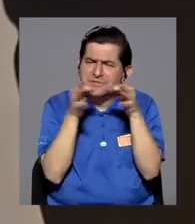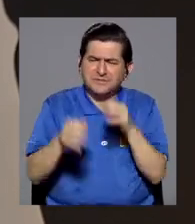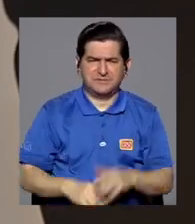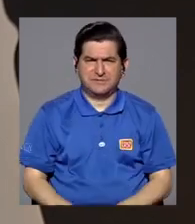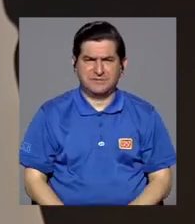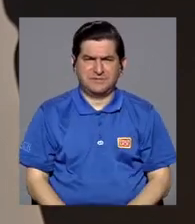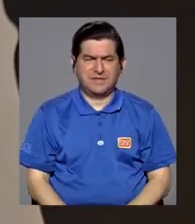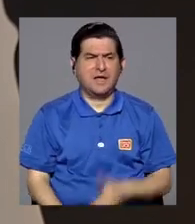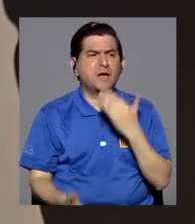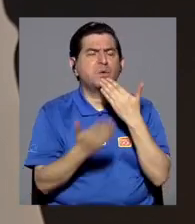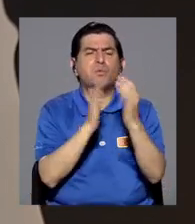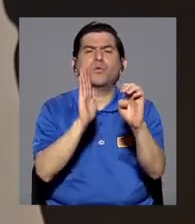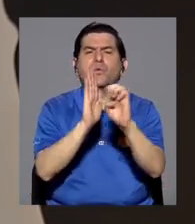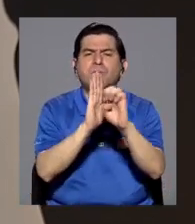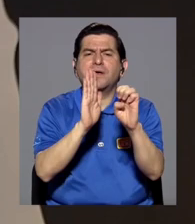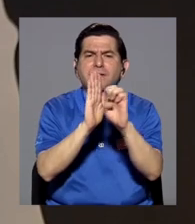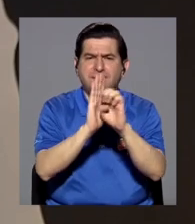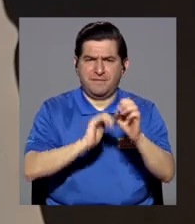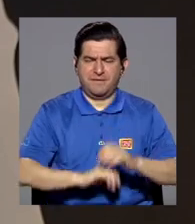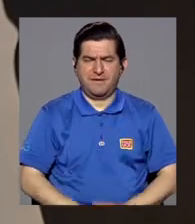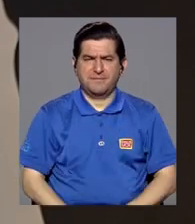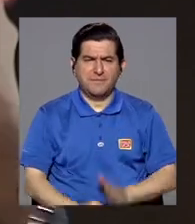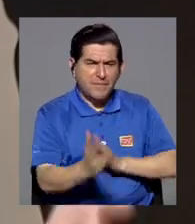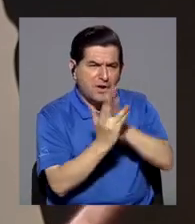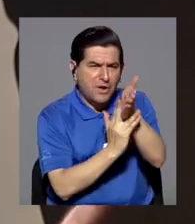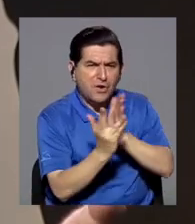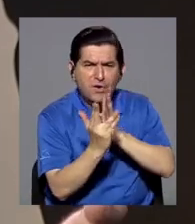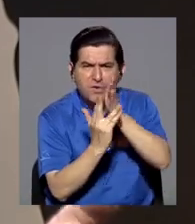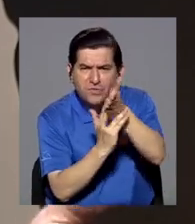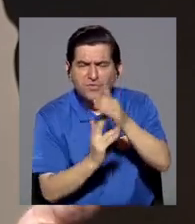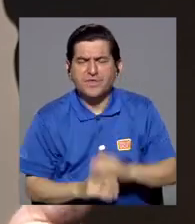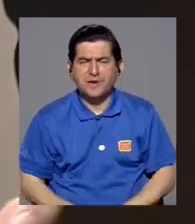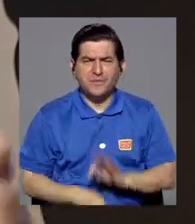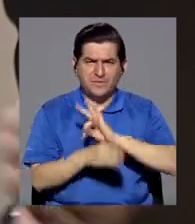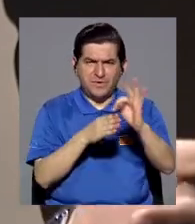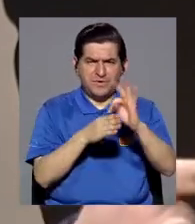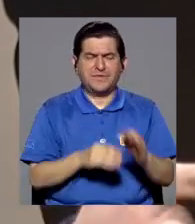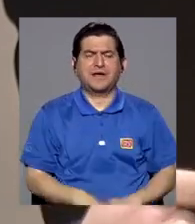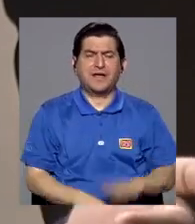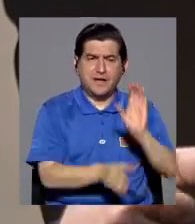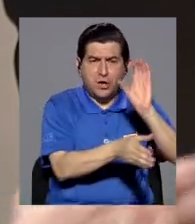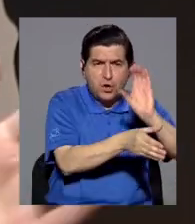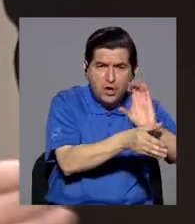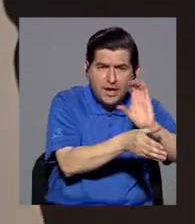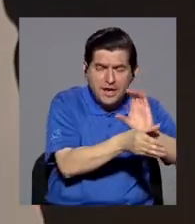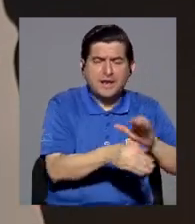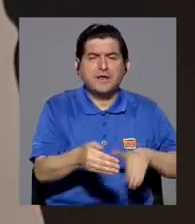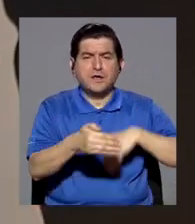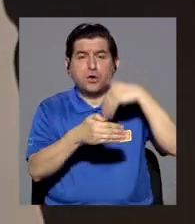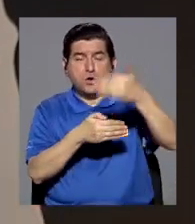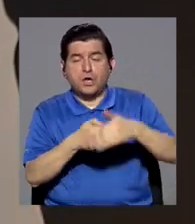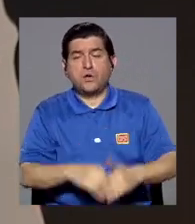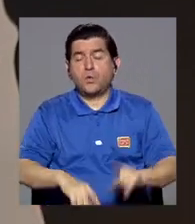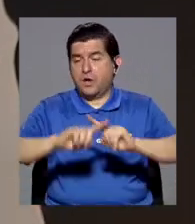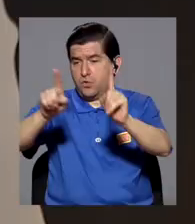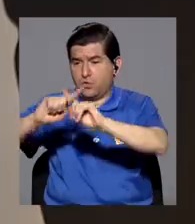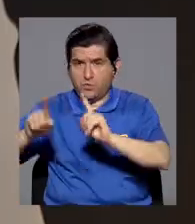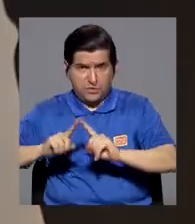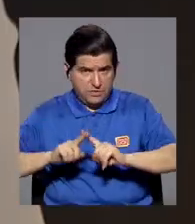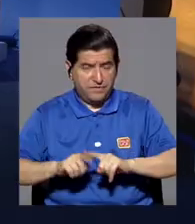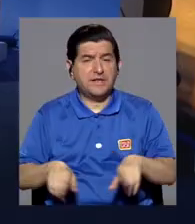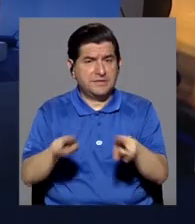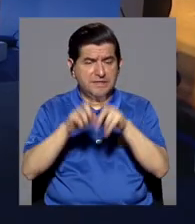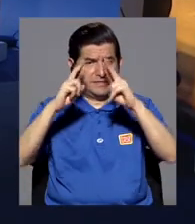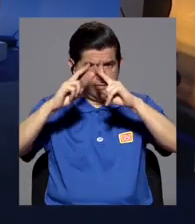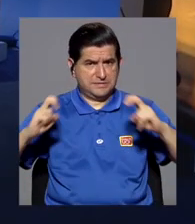cuáles serían unos buenos ejemplos de abordaje terapéutico en el ámbito clínico y luego podríamos ir pasando por los otros